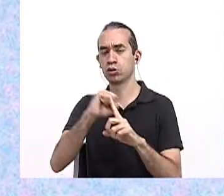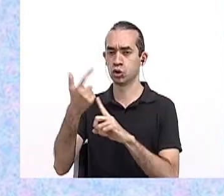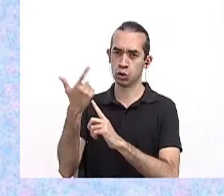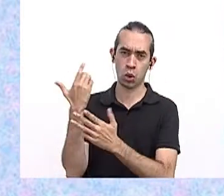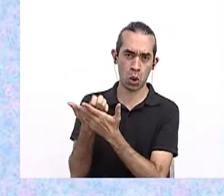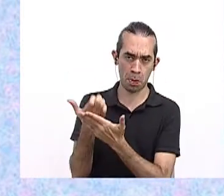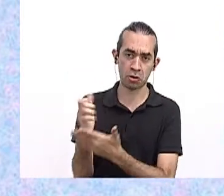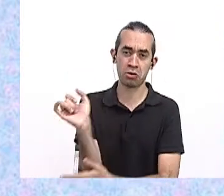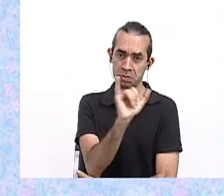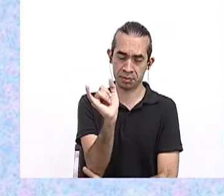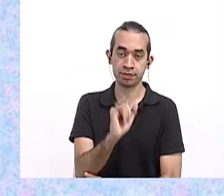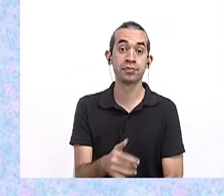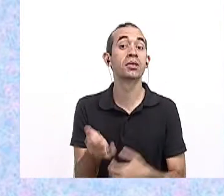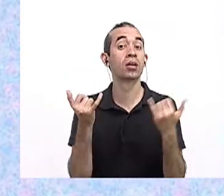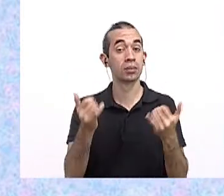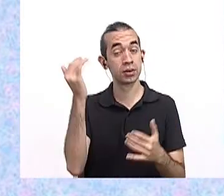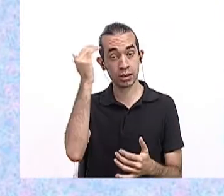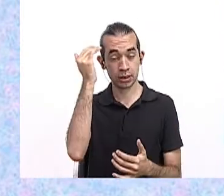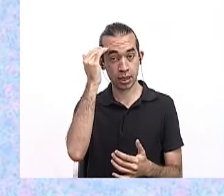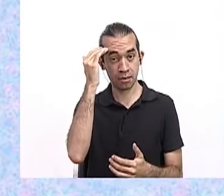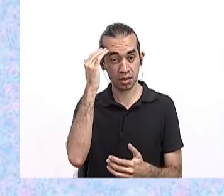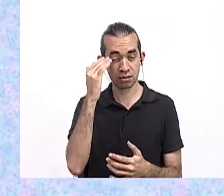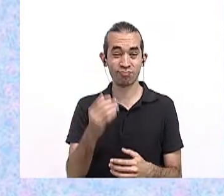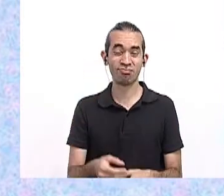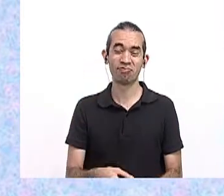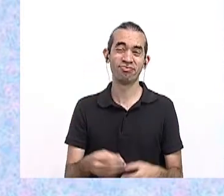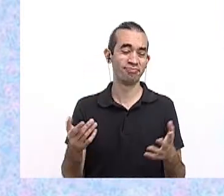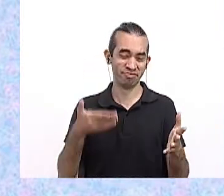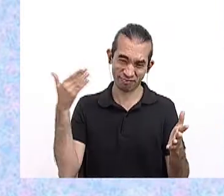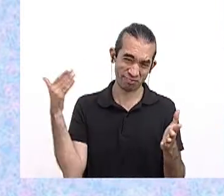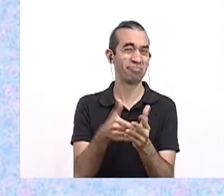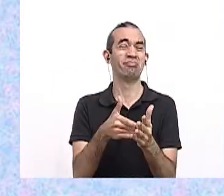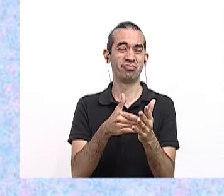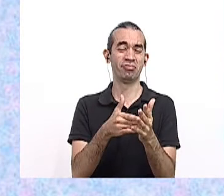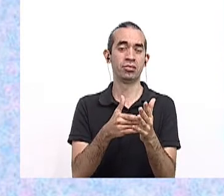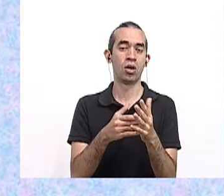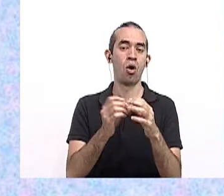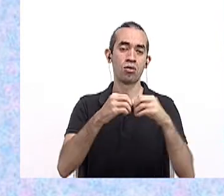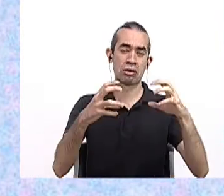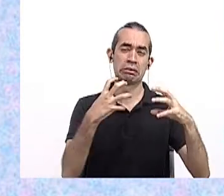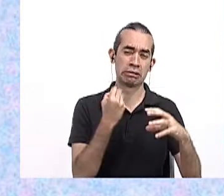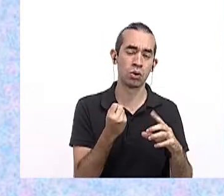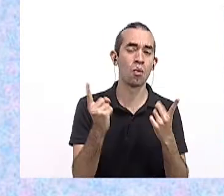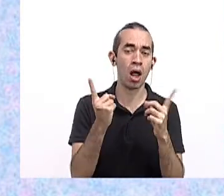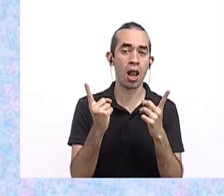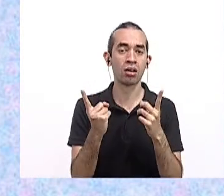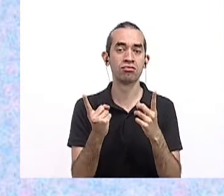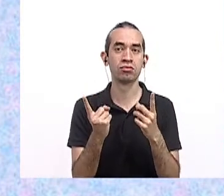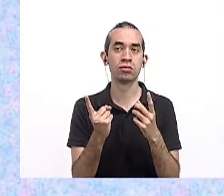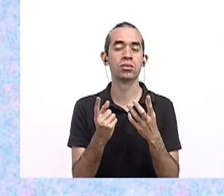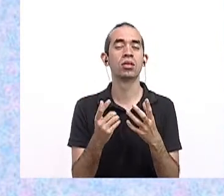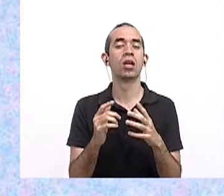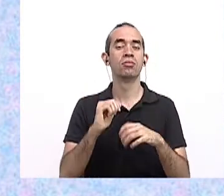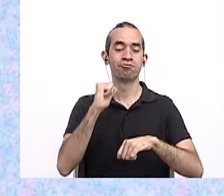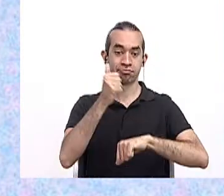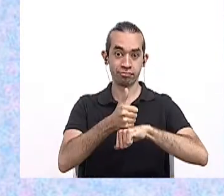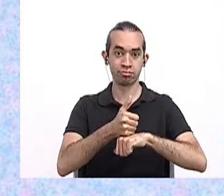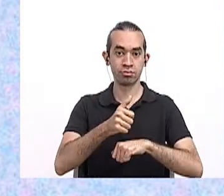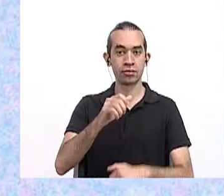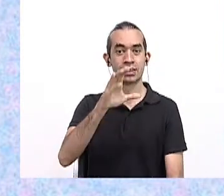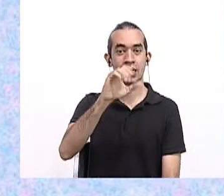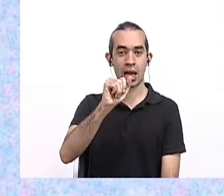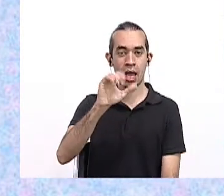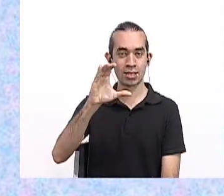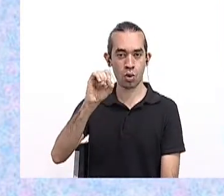actualmente sabemos que los principales perdedores con la acidificación oceánica son los orgánicos que producen estructuras de carbonato de calcio